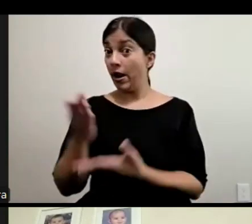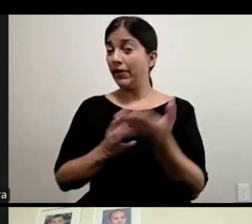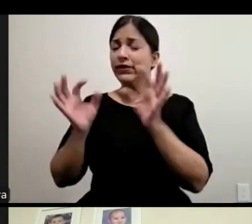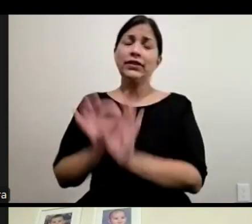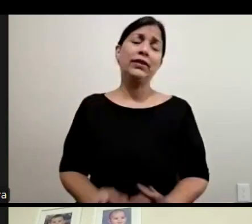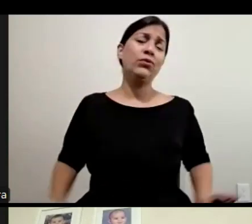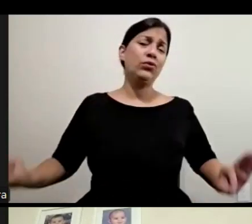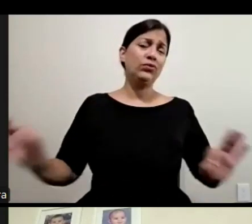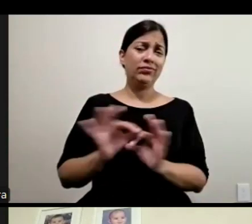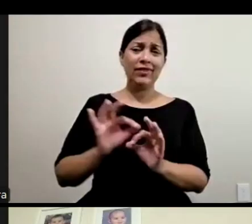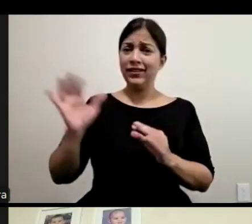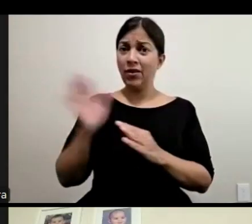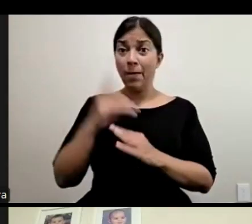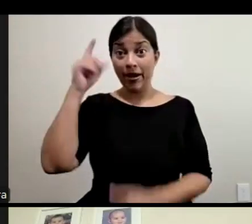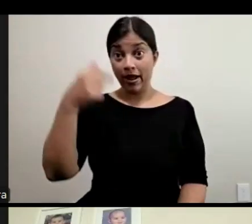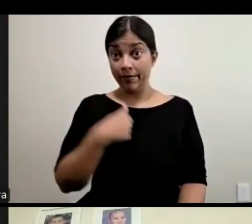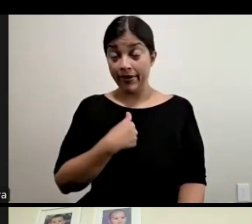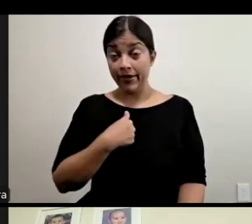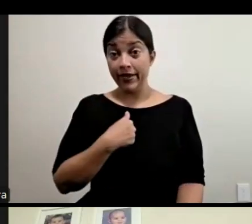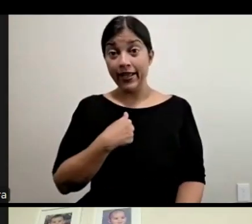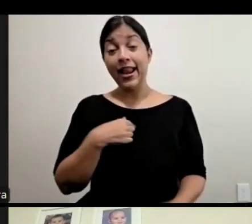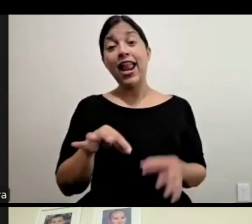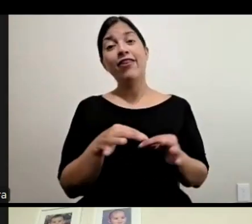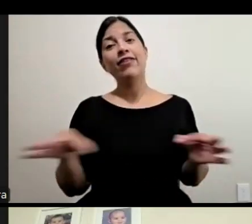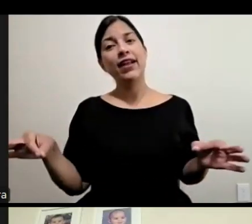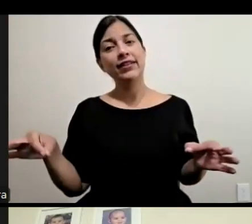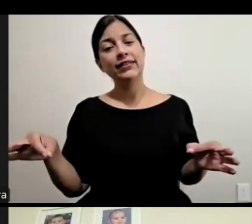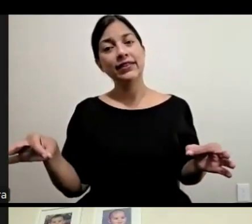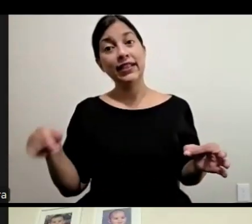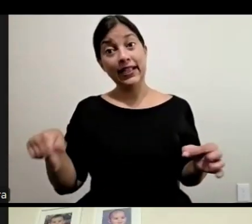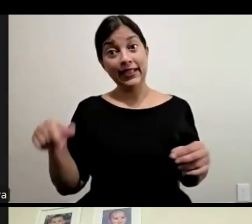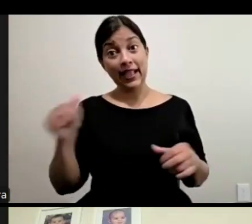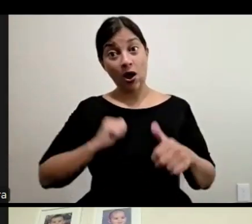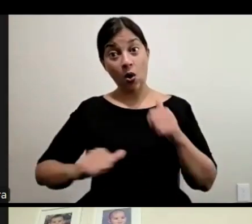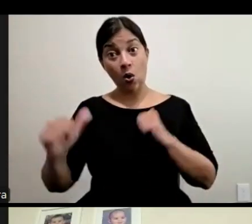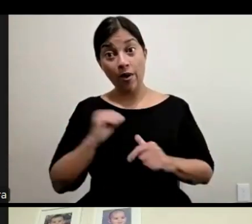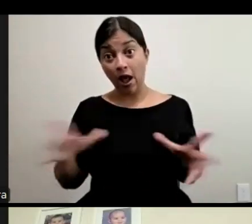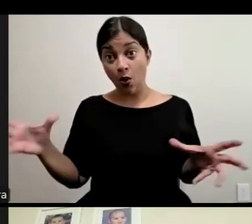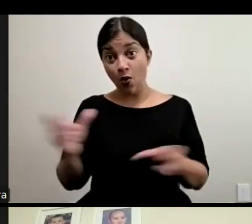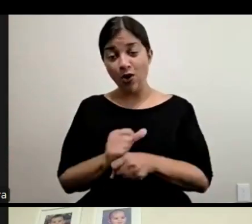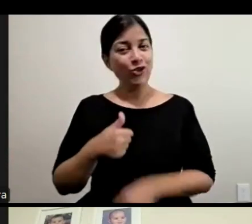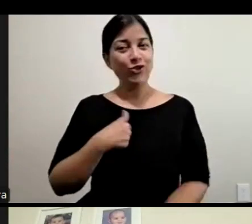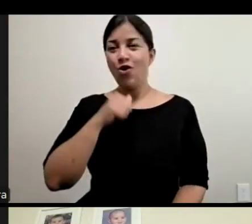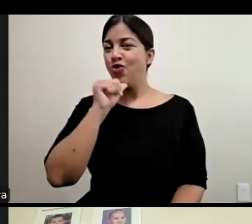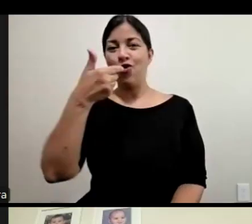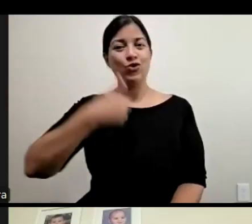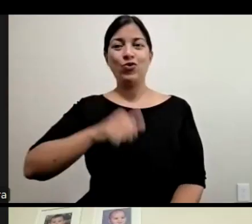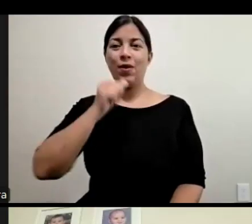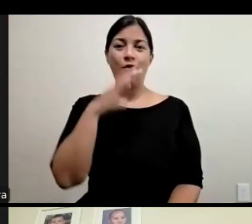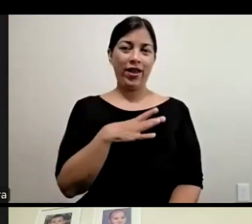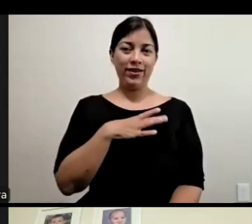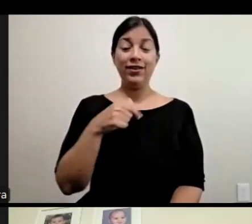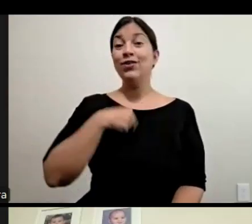fue porque la frase de esta obra que resume la obra es cuando ella dice: yo no soy una mujer, yo soy la